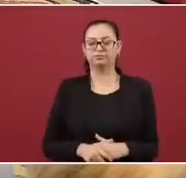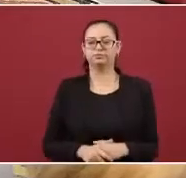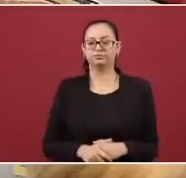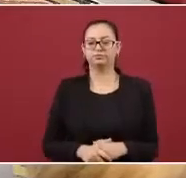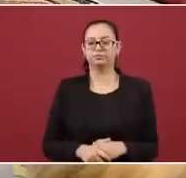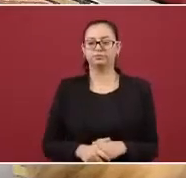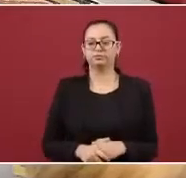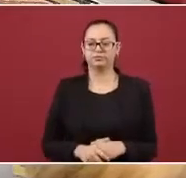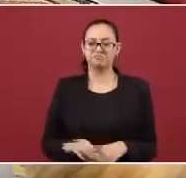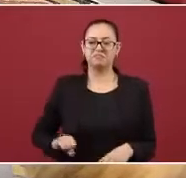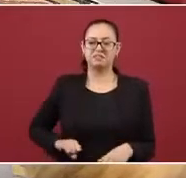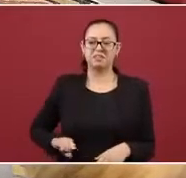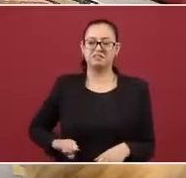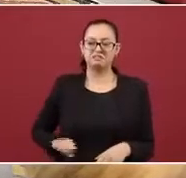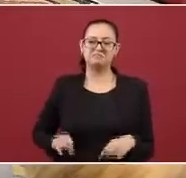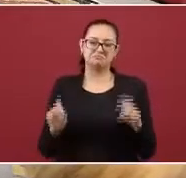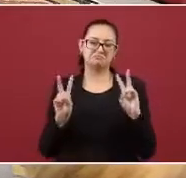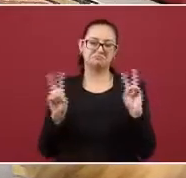que es interesante.